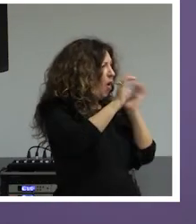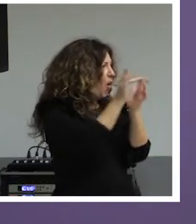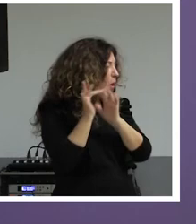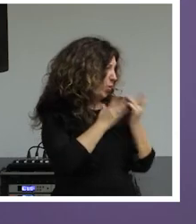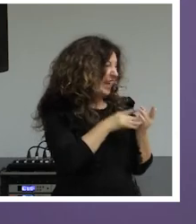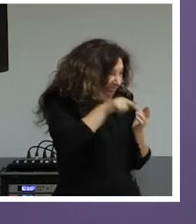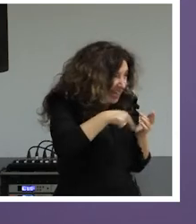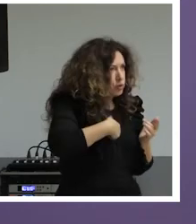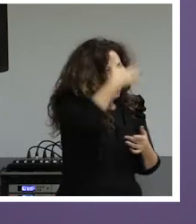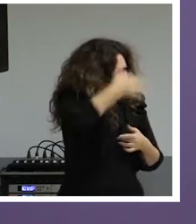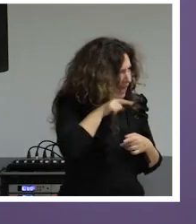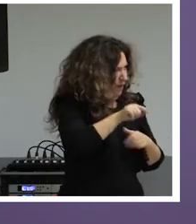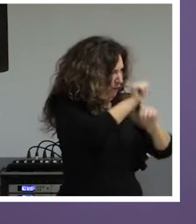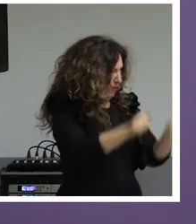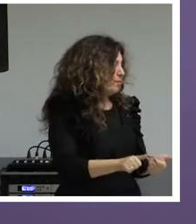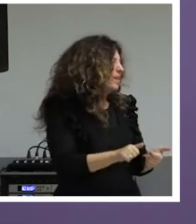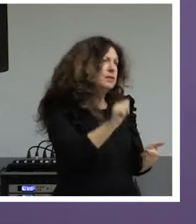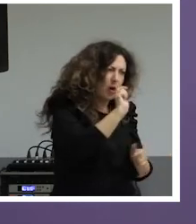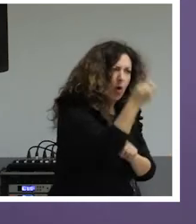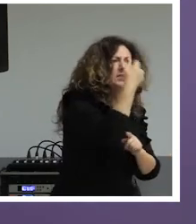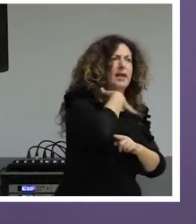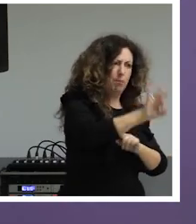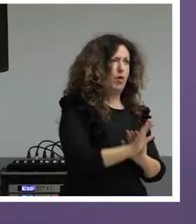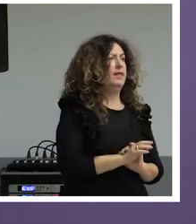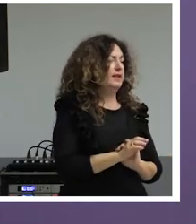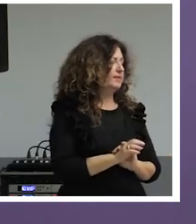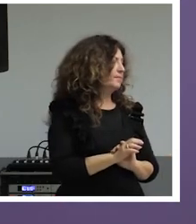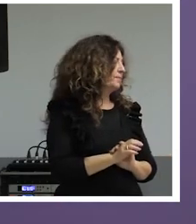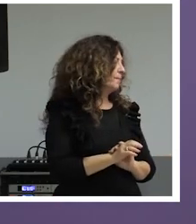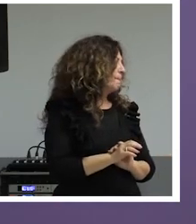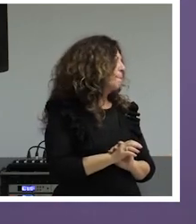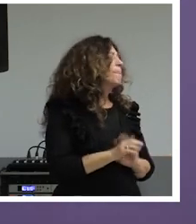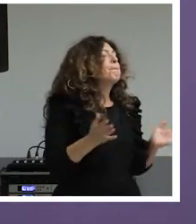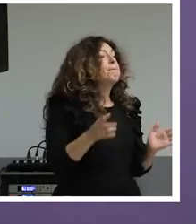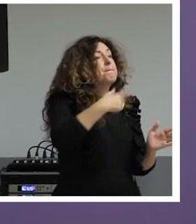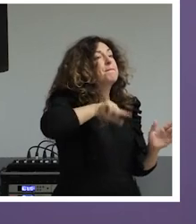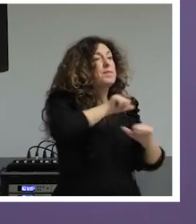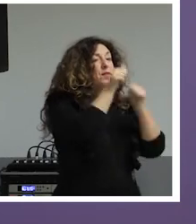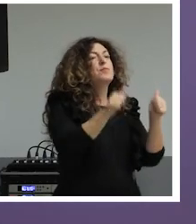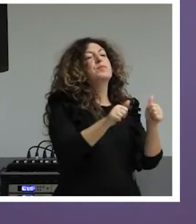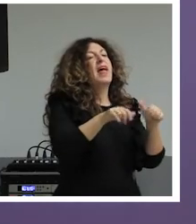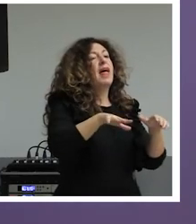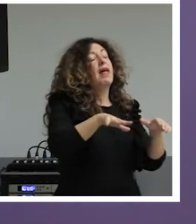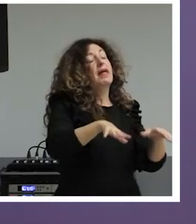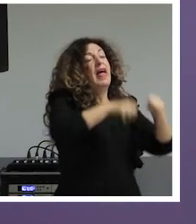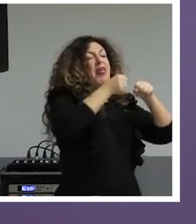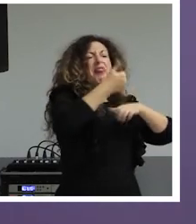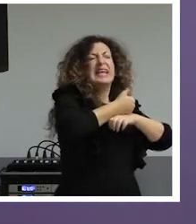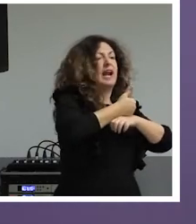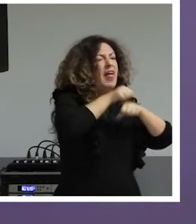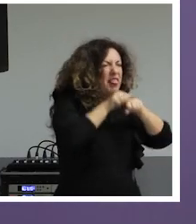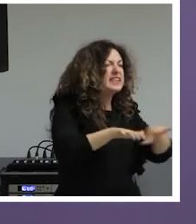seno ayuntamiento amable que haya comunicación con los ciudadanos y con los ciudadanas con los vecinos y con las vecinas